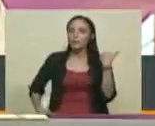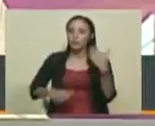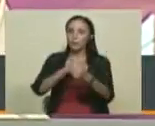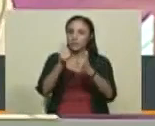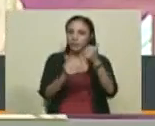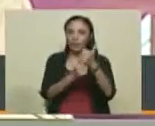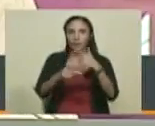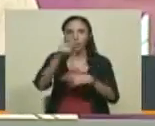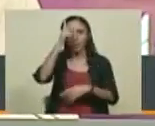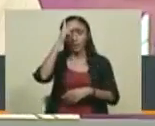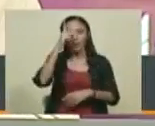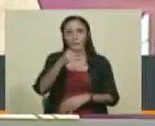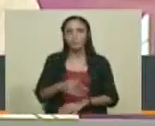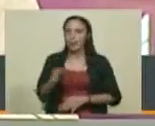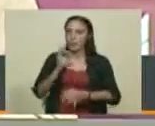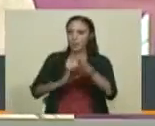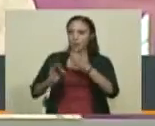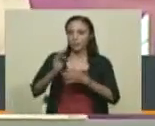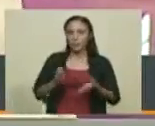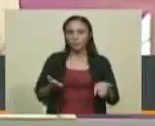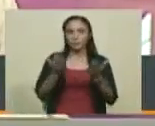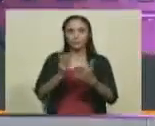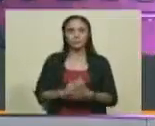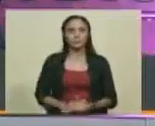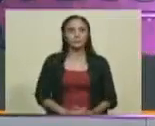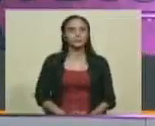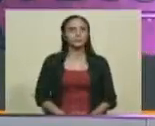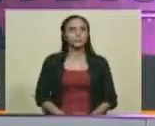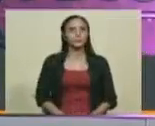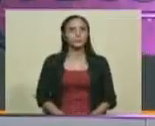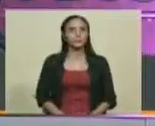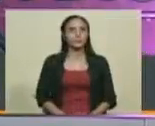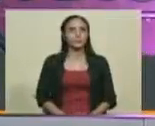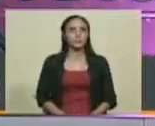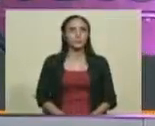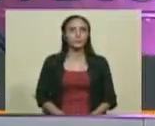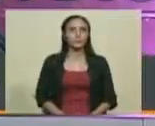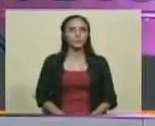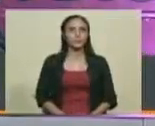Tareq Al-Aissami. Adelante, compañero. Presidente,